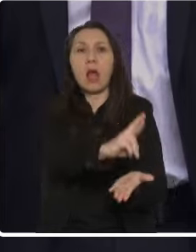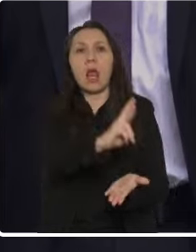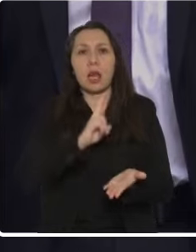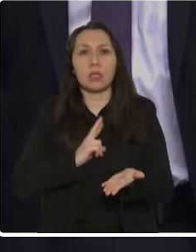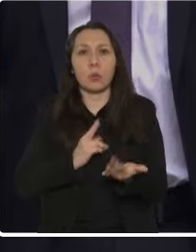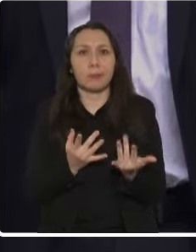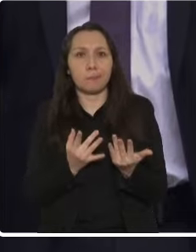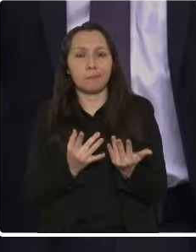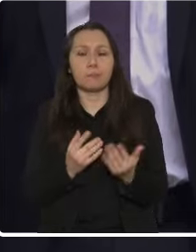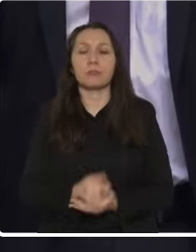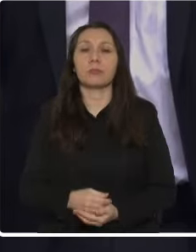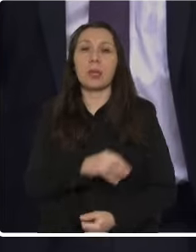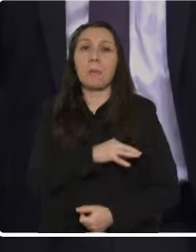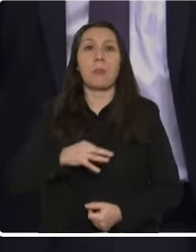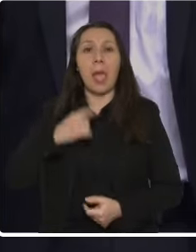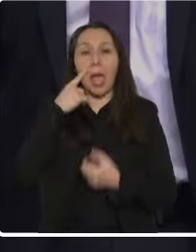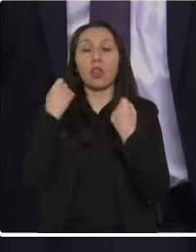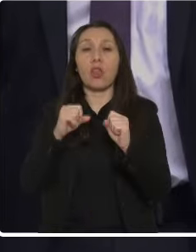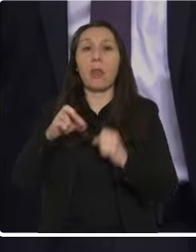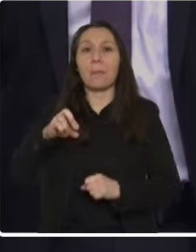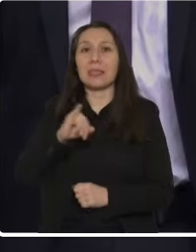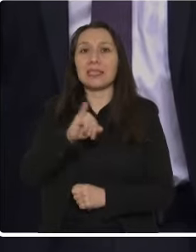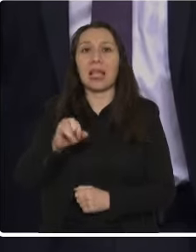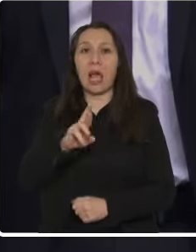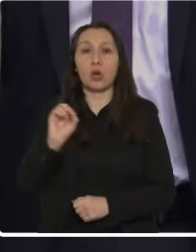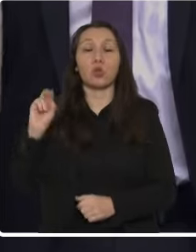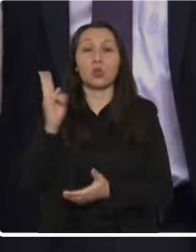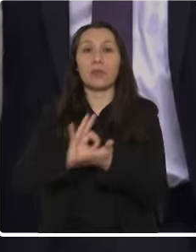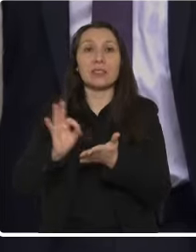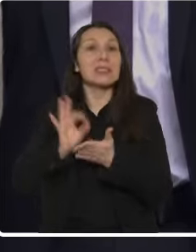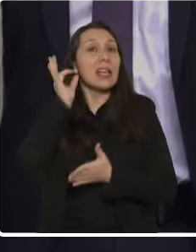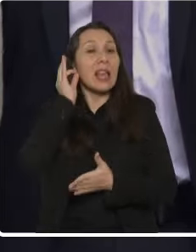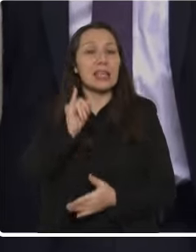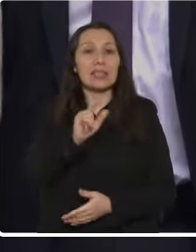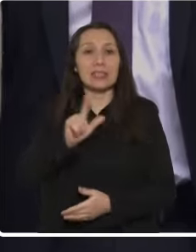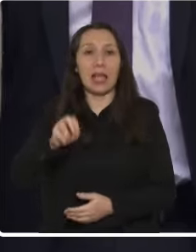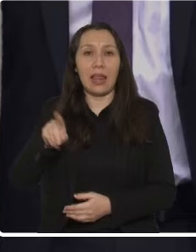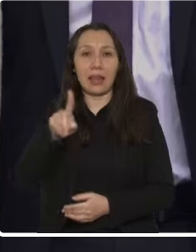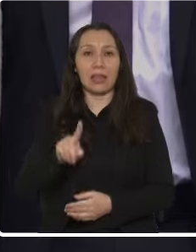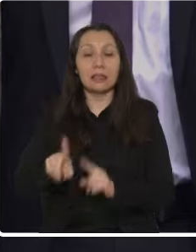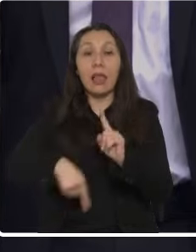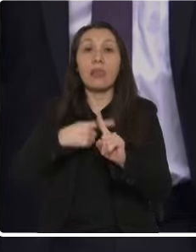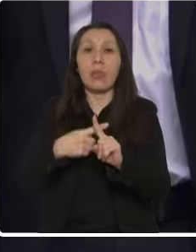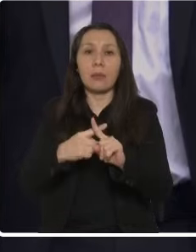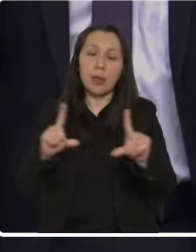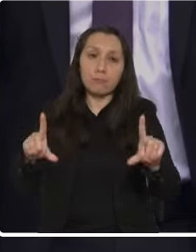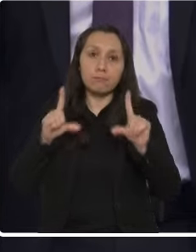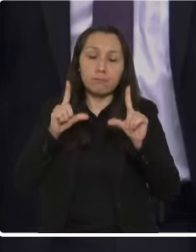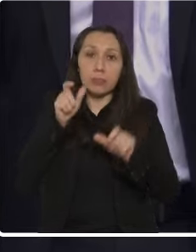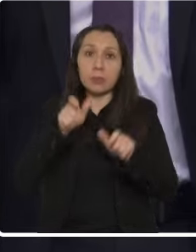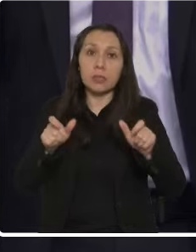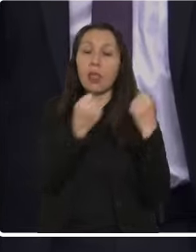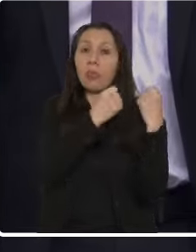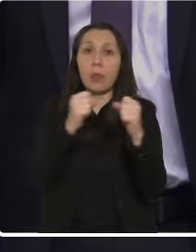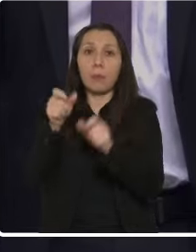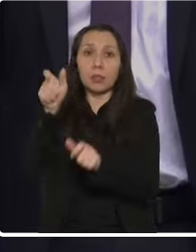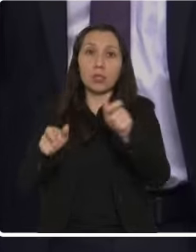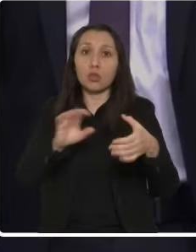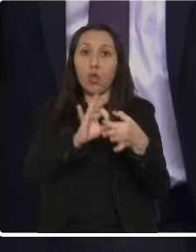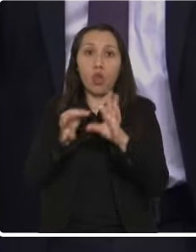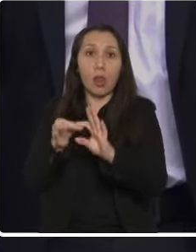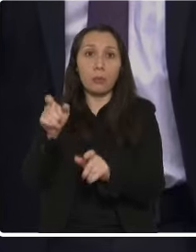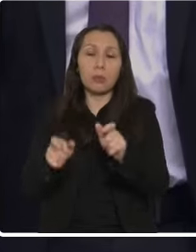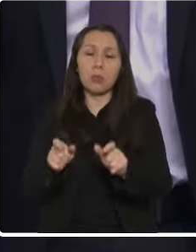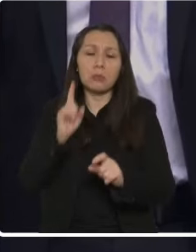resultados. El ministro de Deportes, Jaime Pizarro, junto a la subsecretaria Antonia Yanes, además con los protagonistas, nuestros deportistas